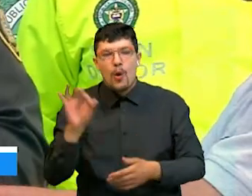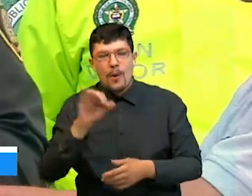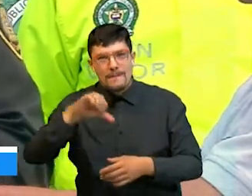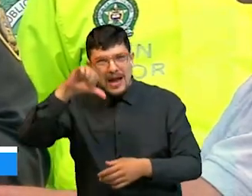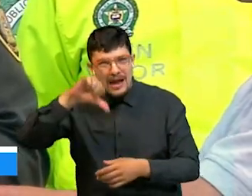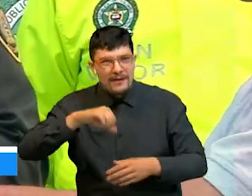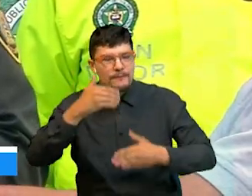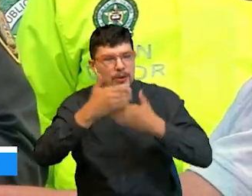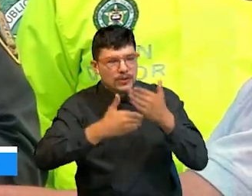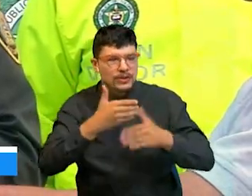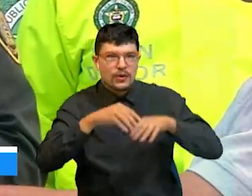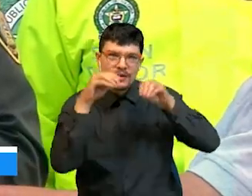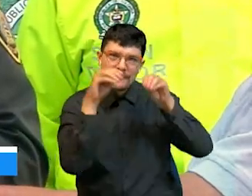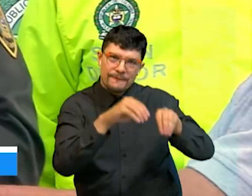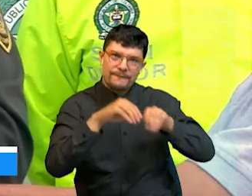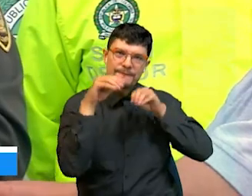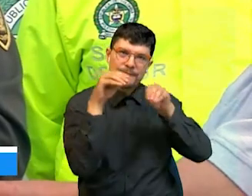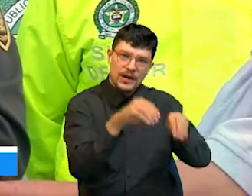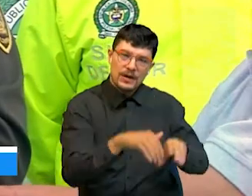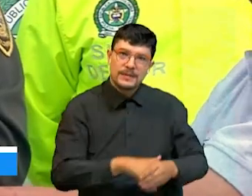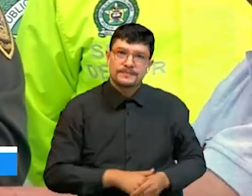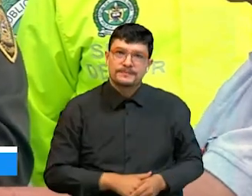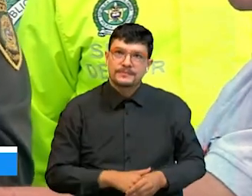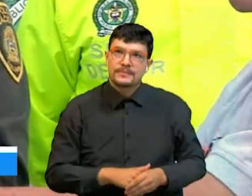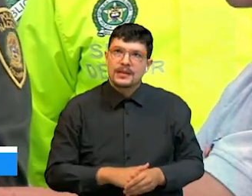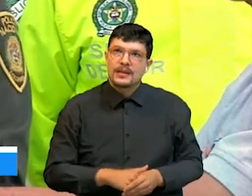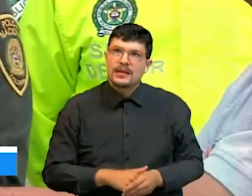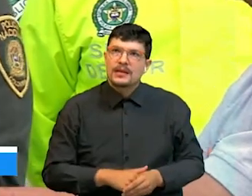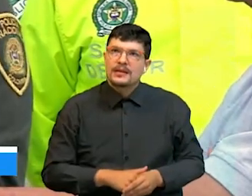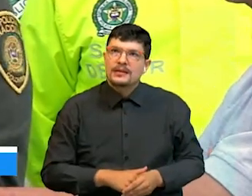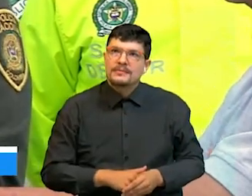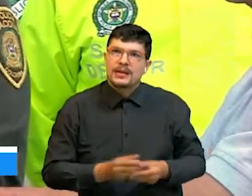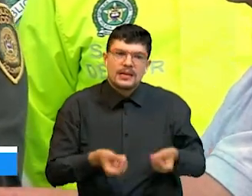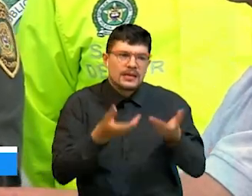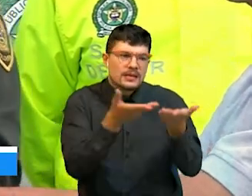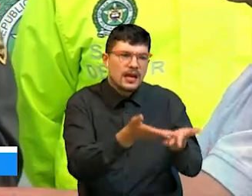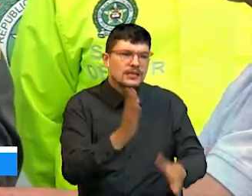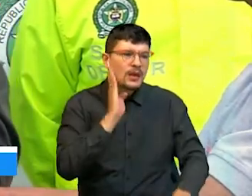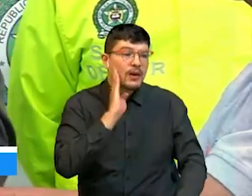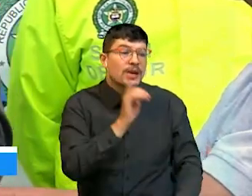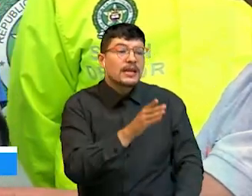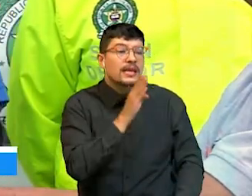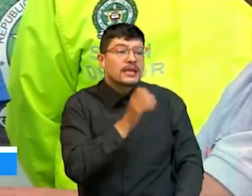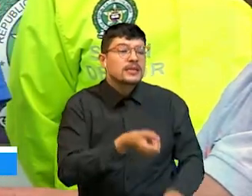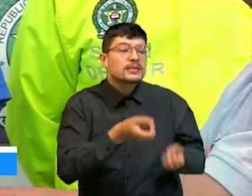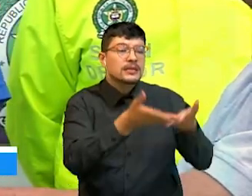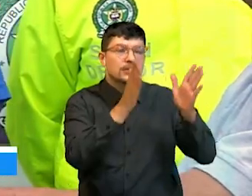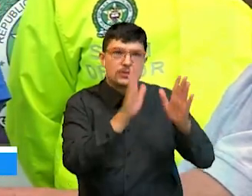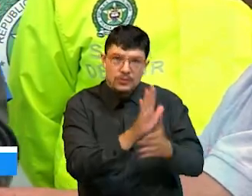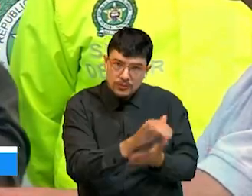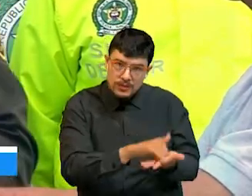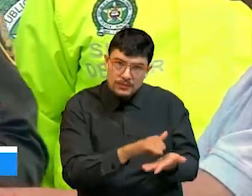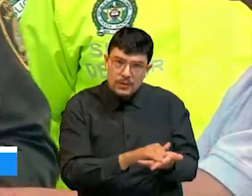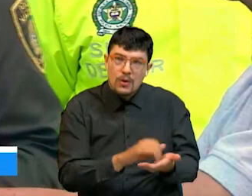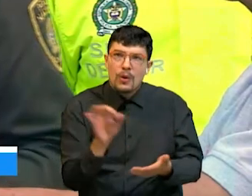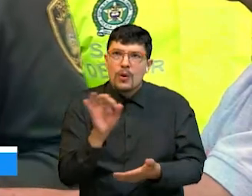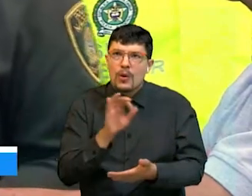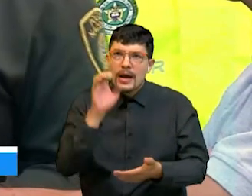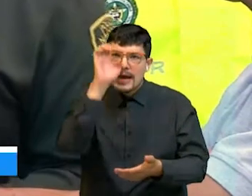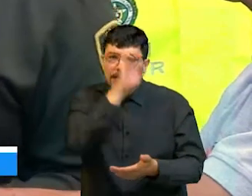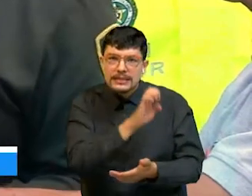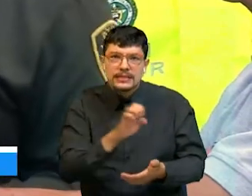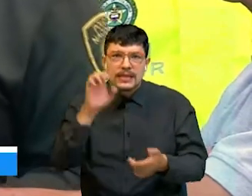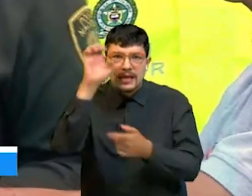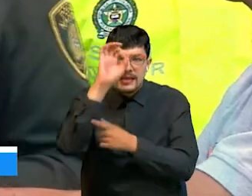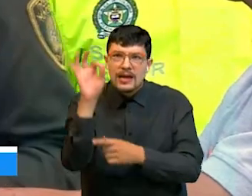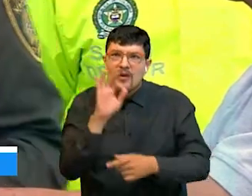como que el celular, mire a ver quién se lo regala. La operación estética de